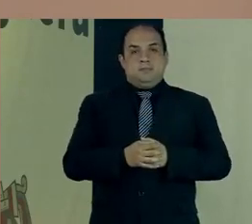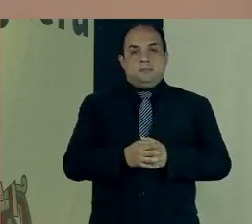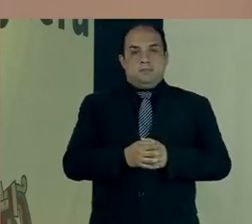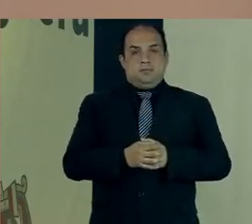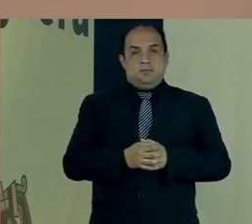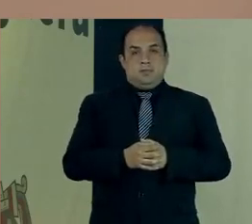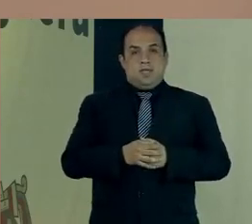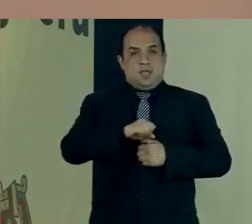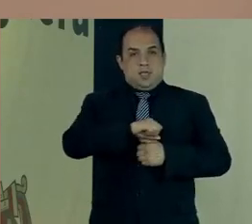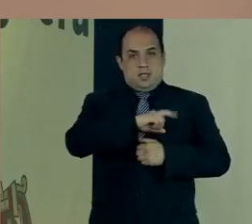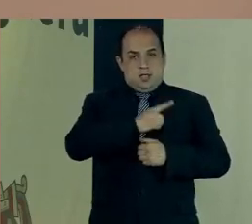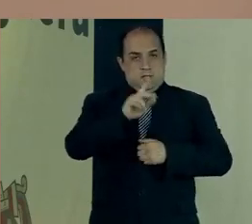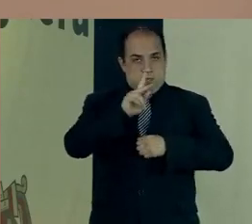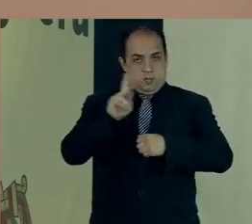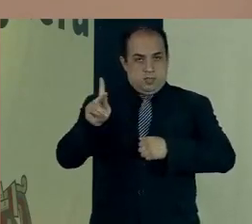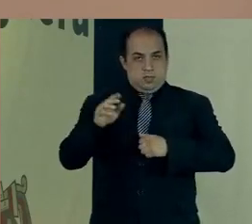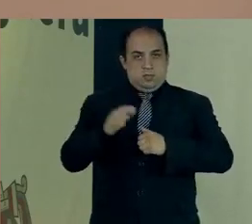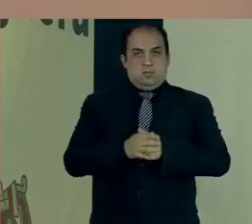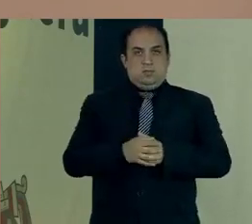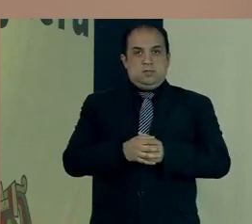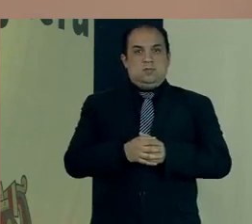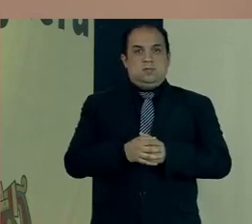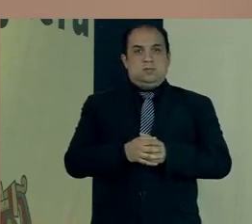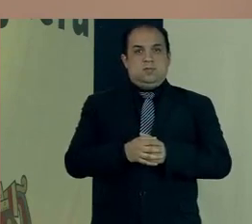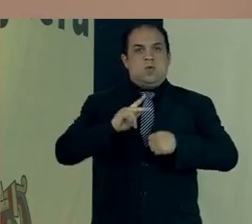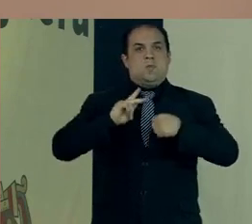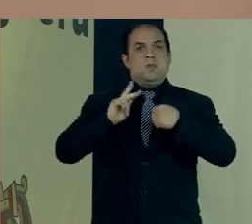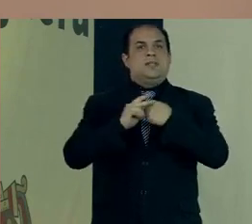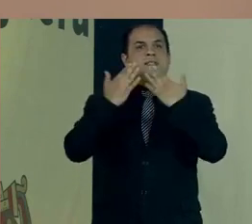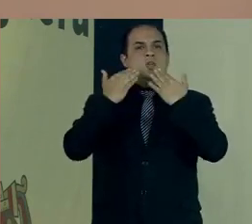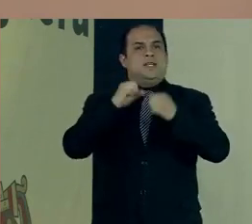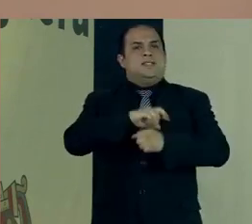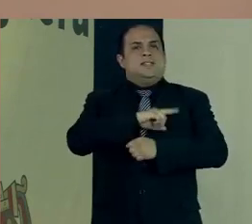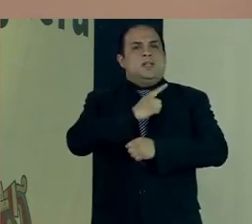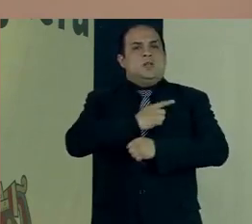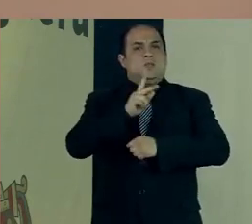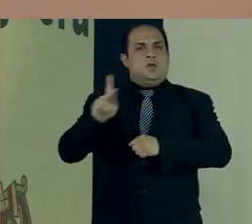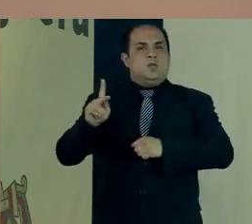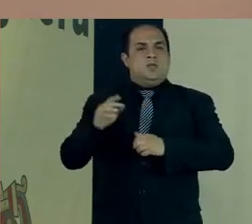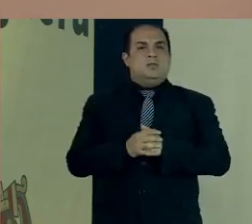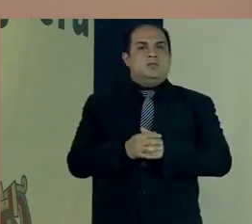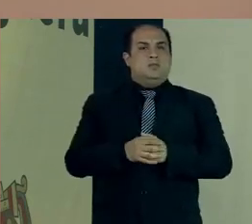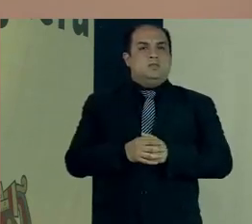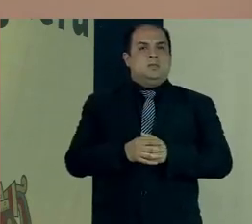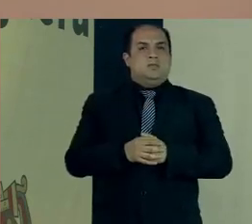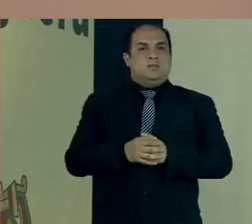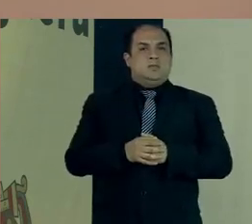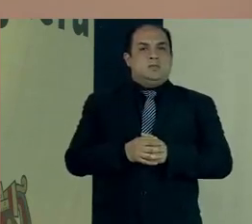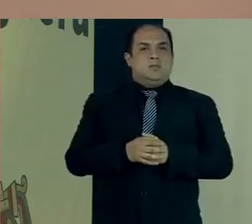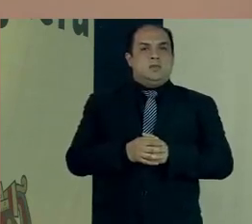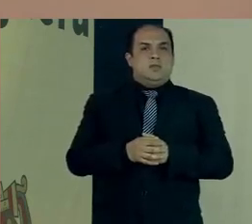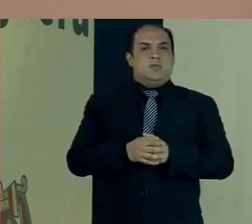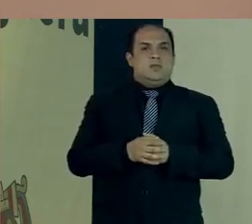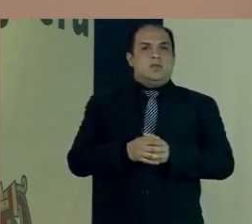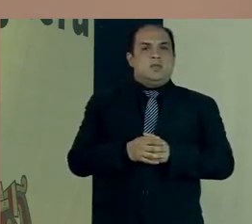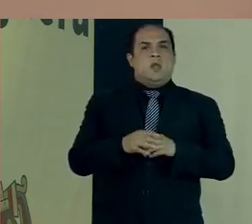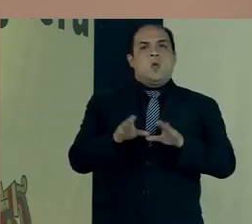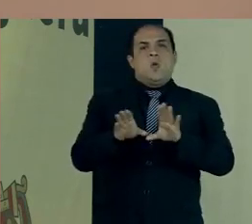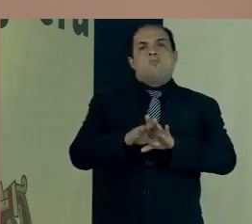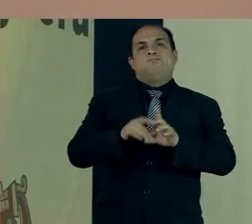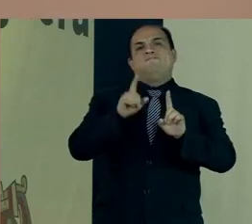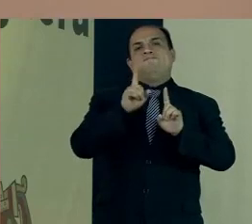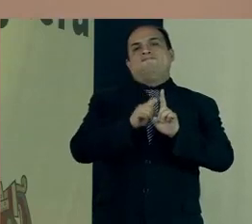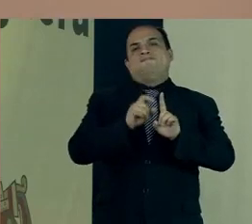en la salud pública un país sin salud pública es un engendro es una caricatura